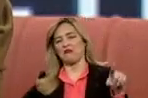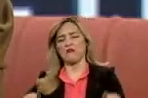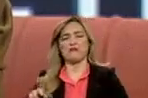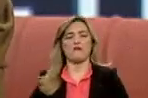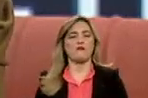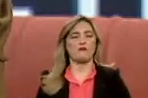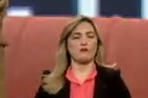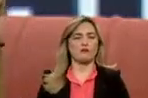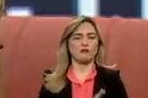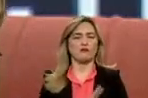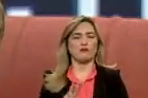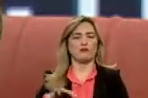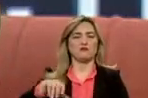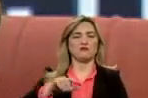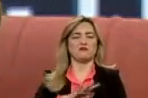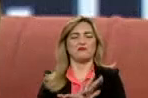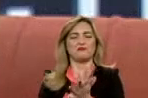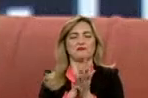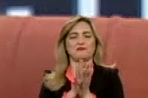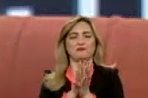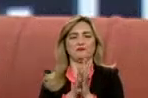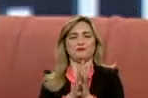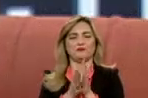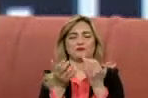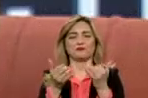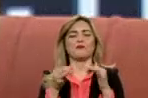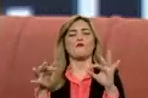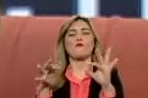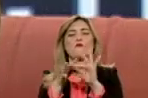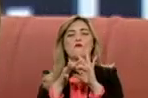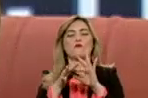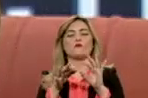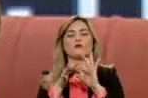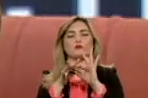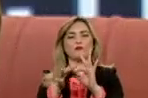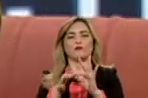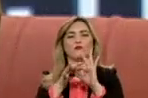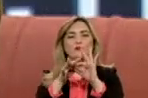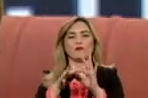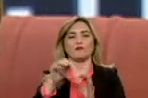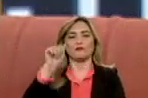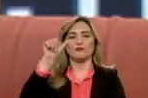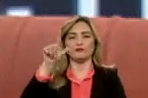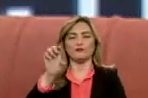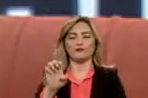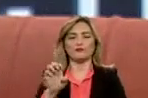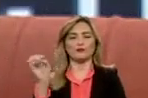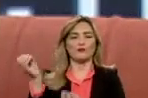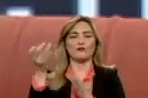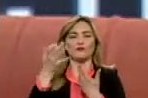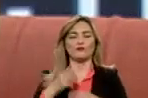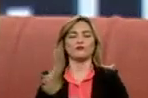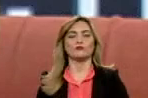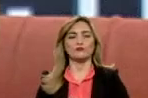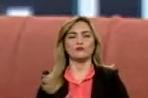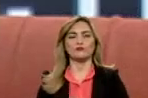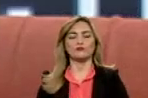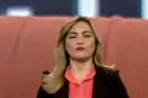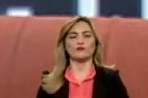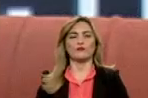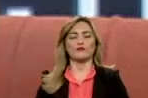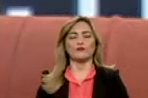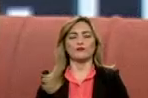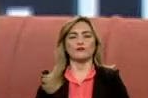hasta 2 semanas sin el líquido vital. Justamente en el lugar se encuentra nuestra compañera Ale Boada, quien nos informa en este momento. Hola Ale, adelante.